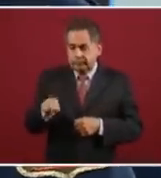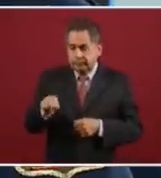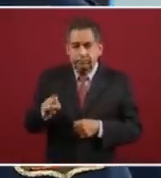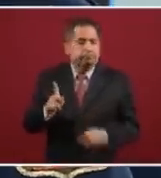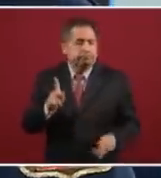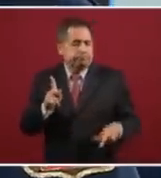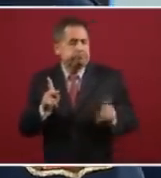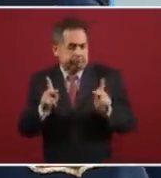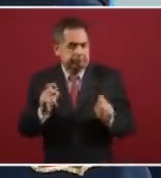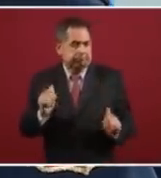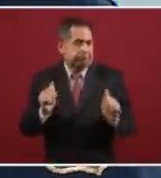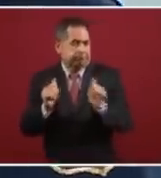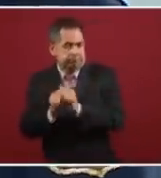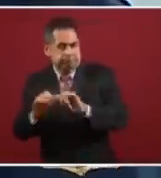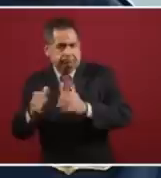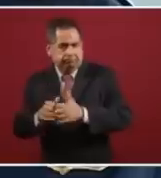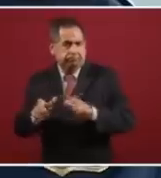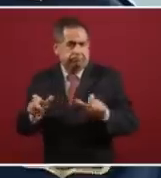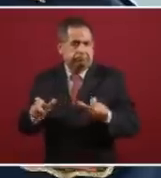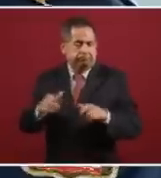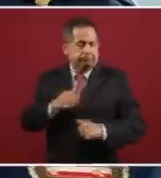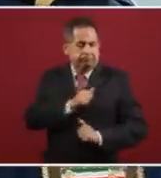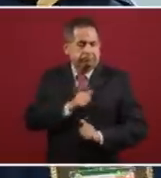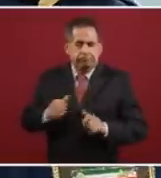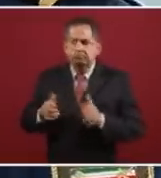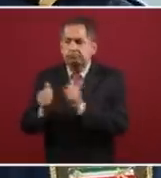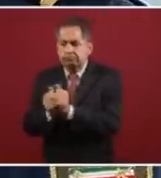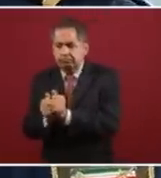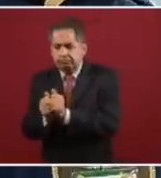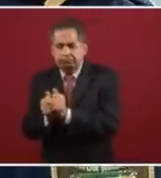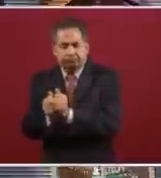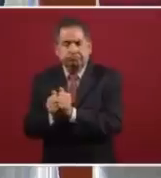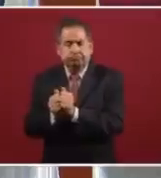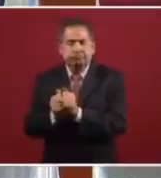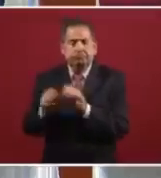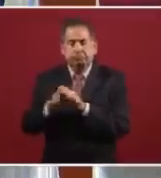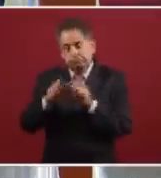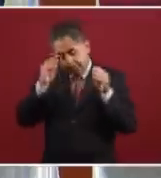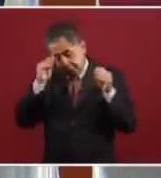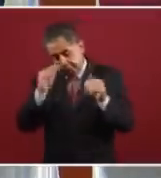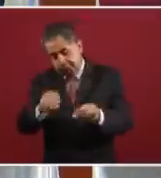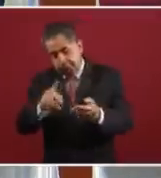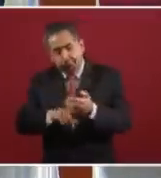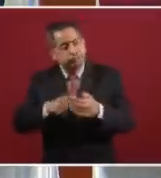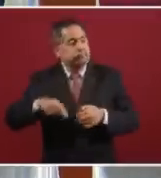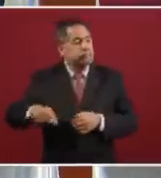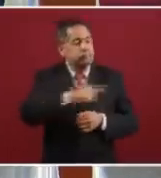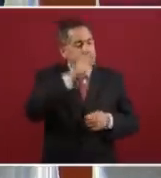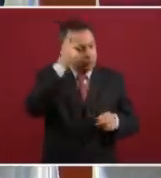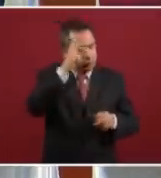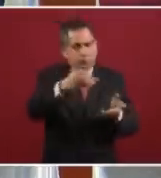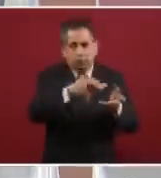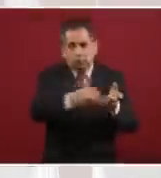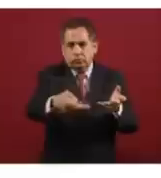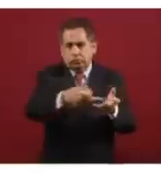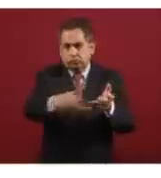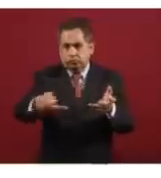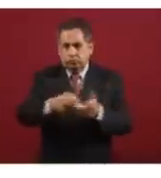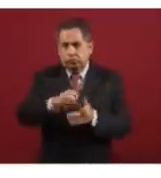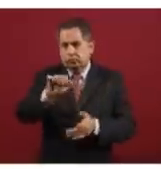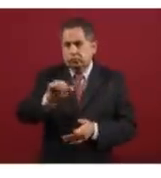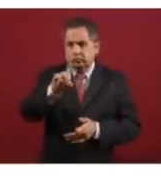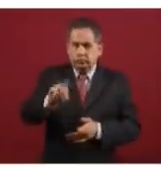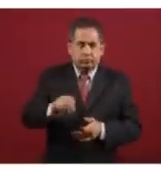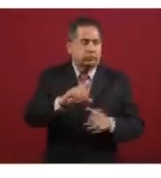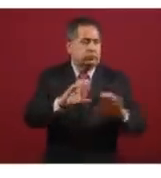estamos participando Fuerzas Armadas. Este programa, si bien está dirigido a propietarios de tierras ejidales,